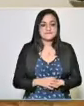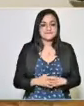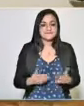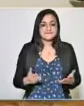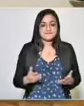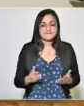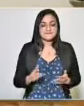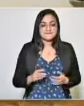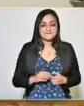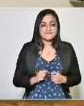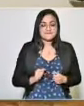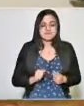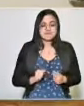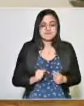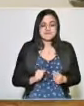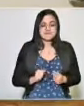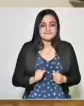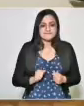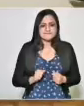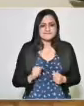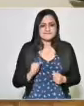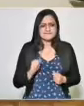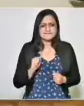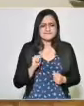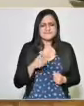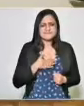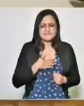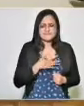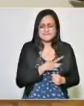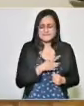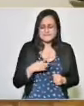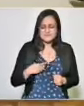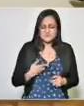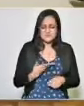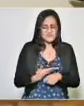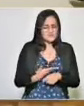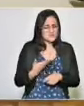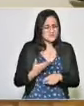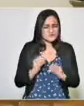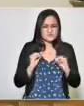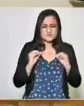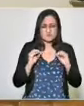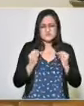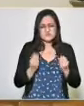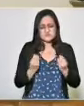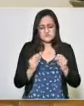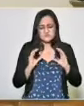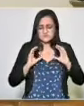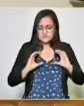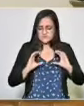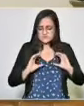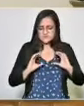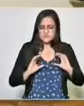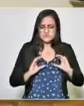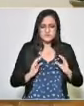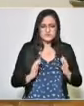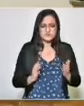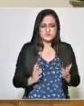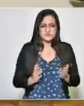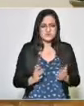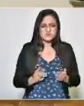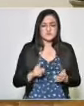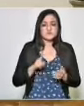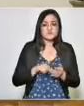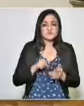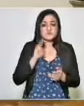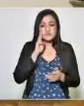Sí. No, quiero ser cuidadoso, ¿eh? Porque, bueno, lo que se encontró ahí era